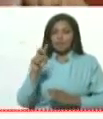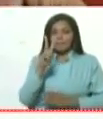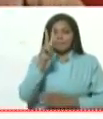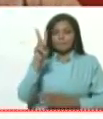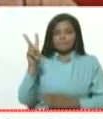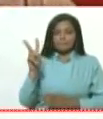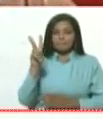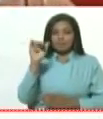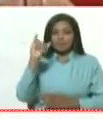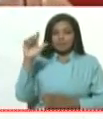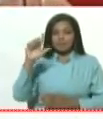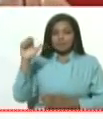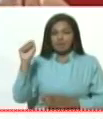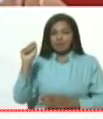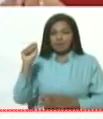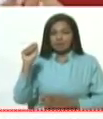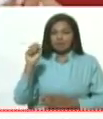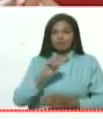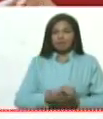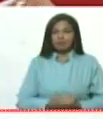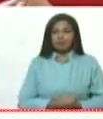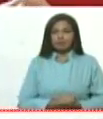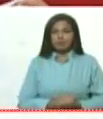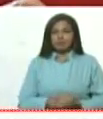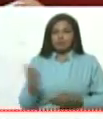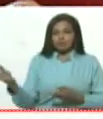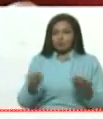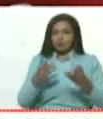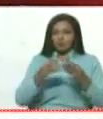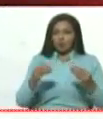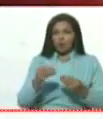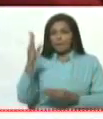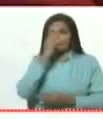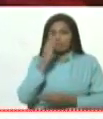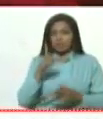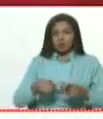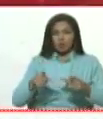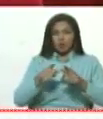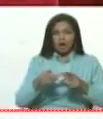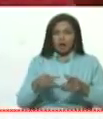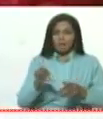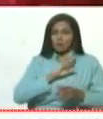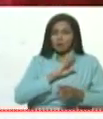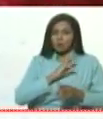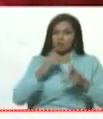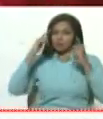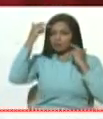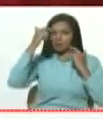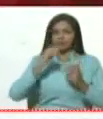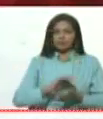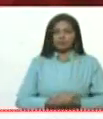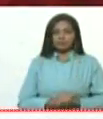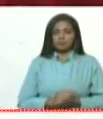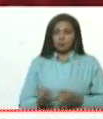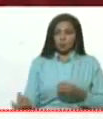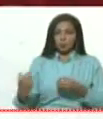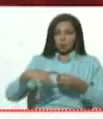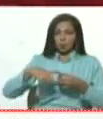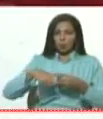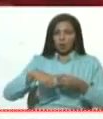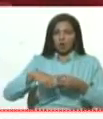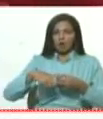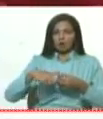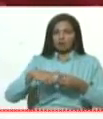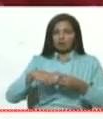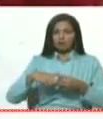misión Venezuela Bella. En el estado Barinas, la cuna de nuestro comandante Hugo Chávez, se incorpora